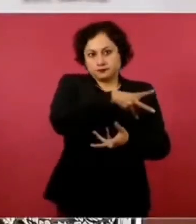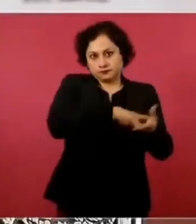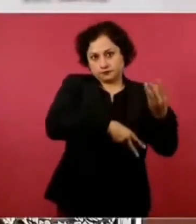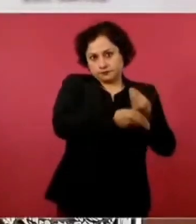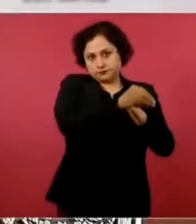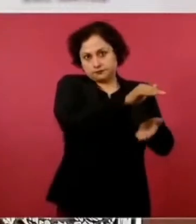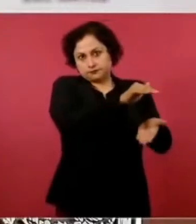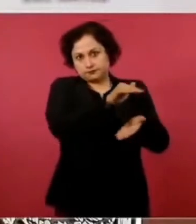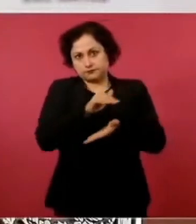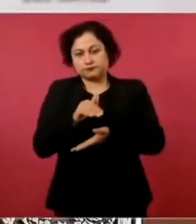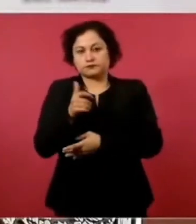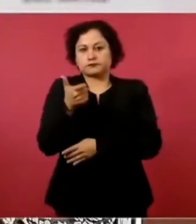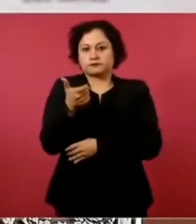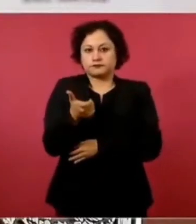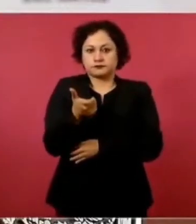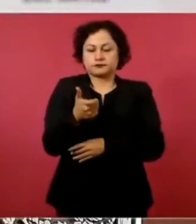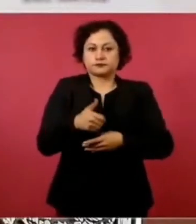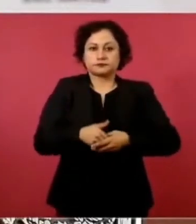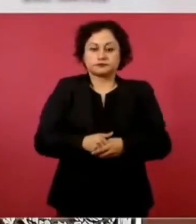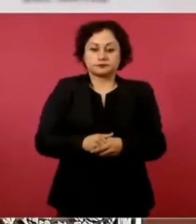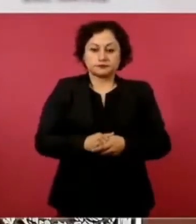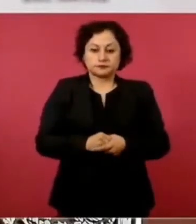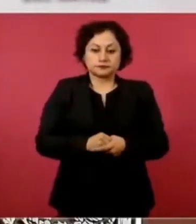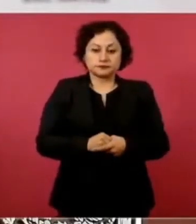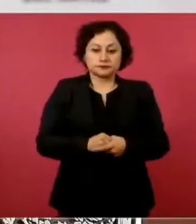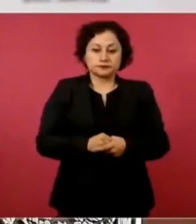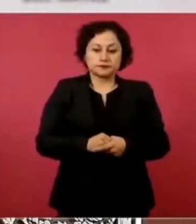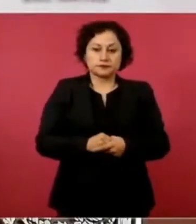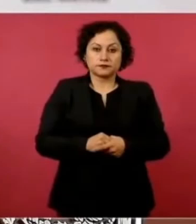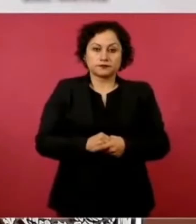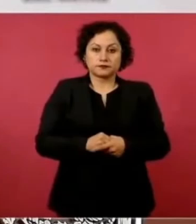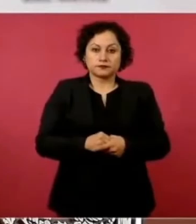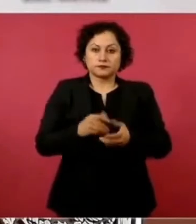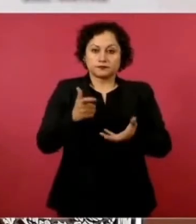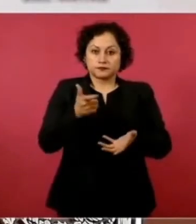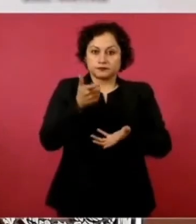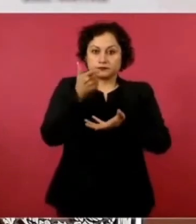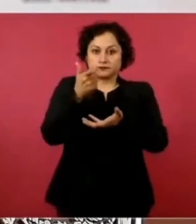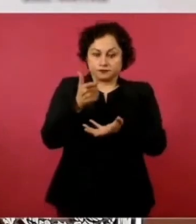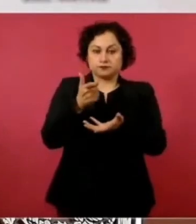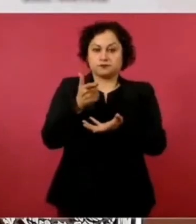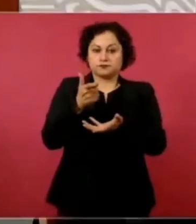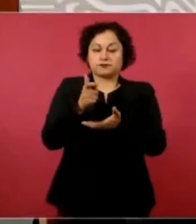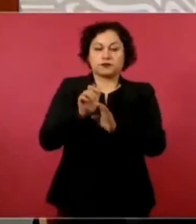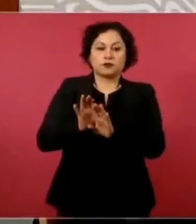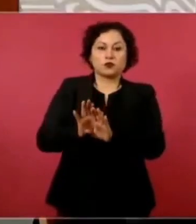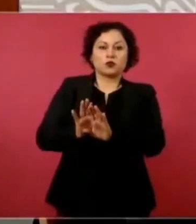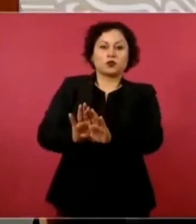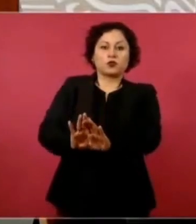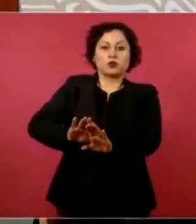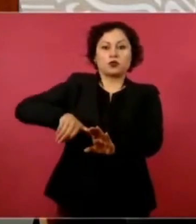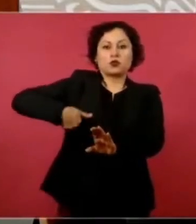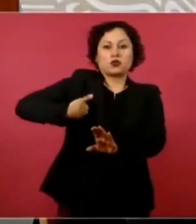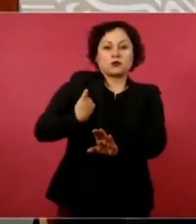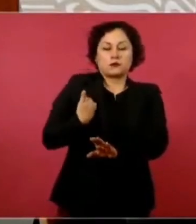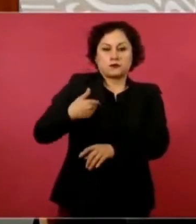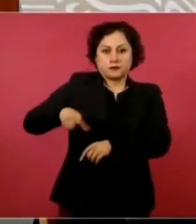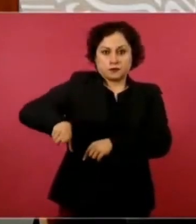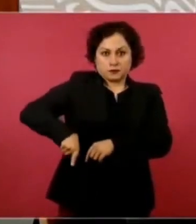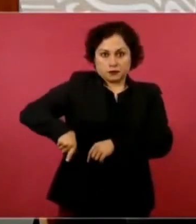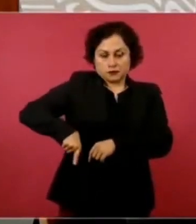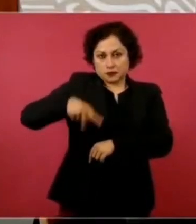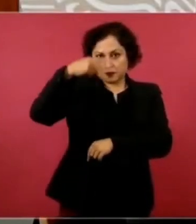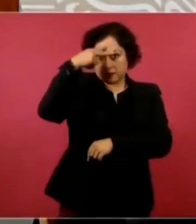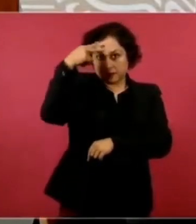dinero que está a resguardo de un agente fiduciario del gobierno mexicano hasta que se lleve a cabo el